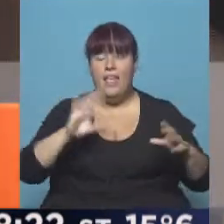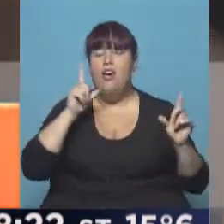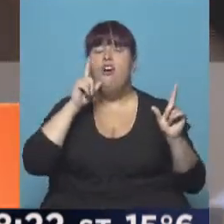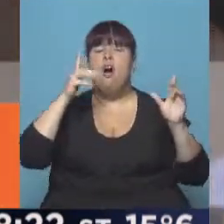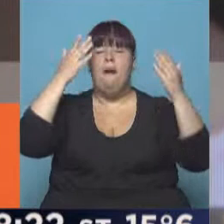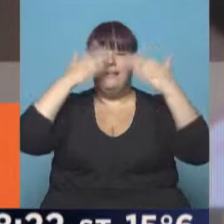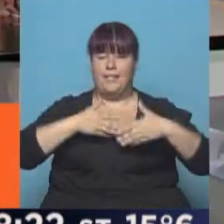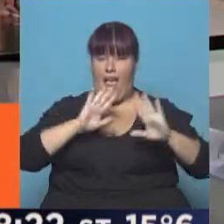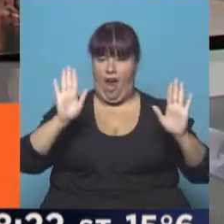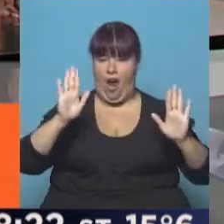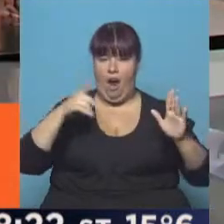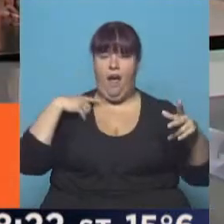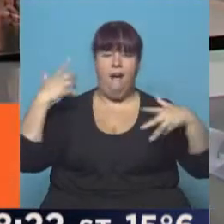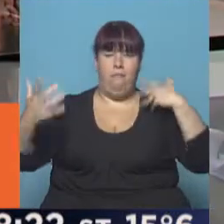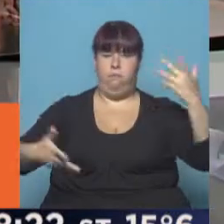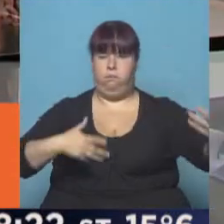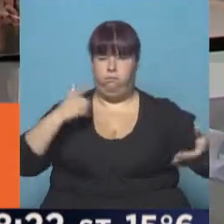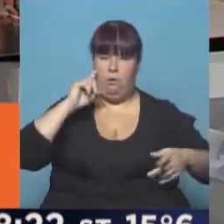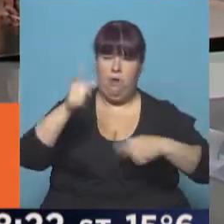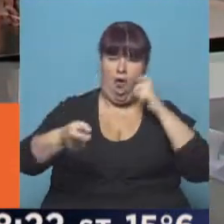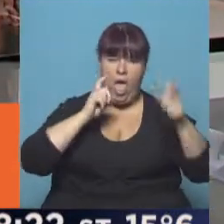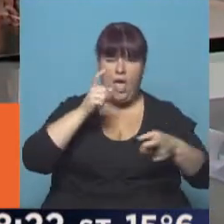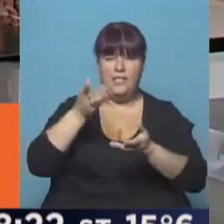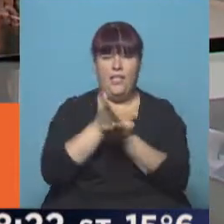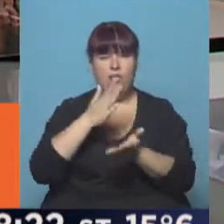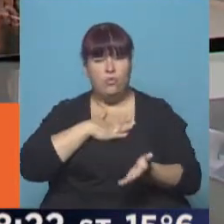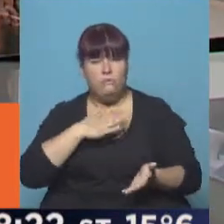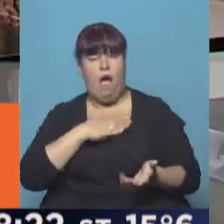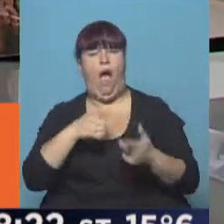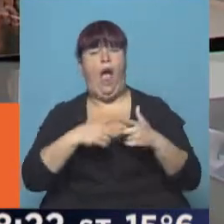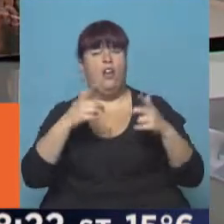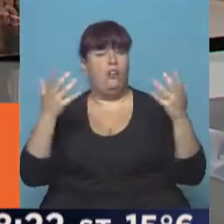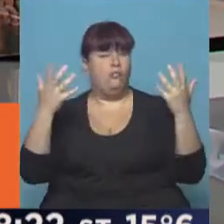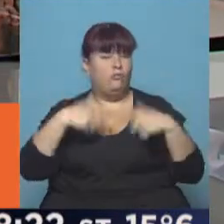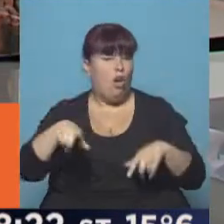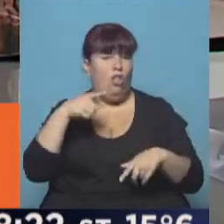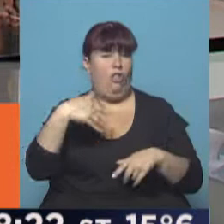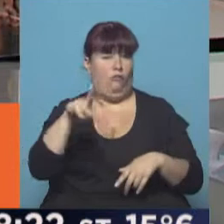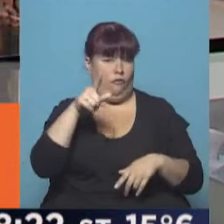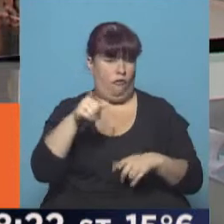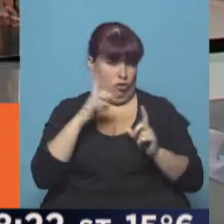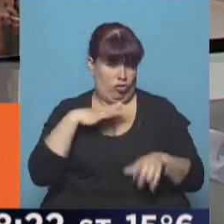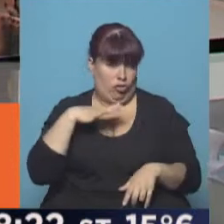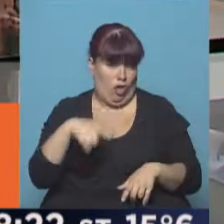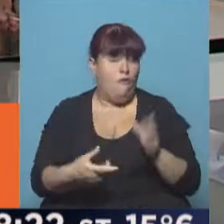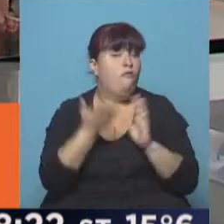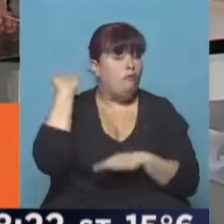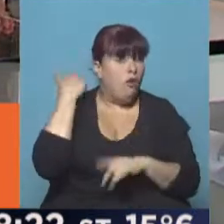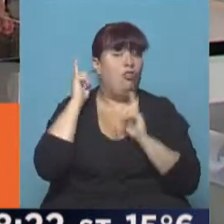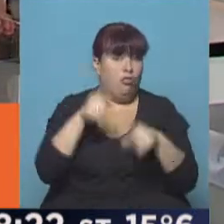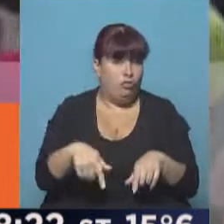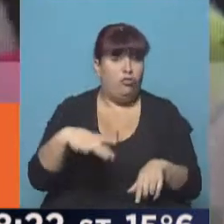ojos a los atropellos, a las violaciones a los derechos humanos sistemáticas que se han celebrado y que se han cometido y se